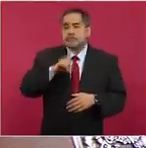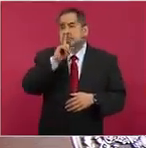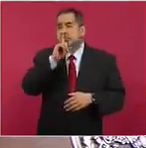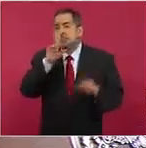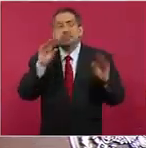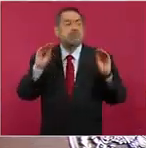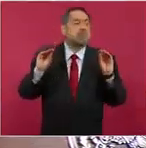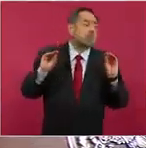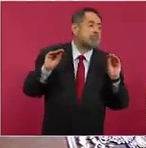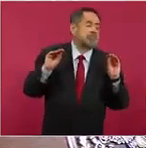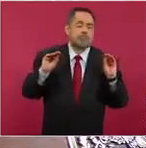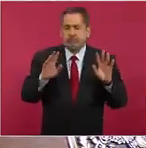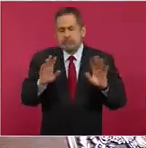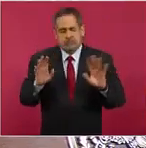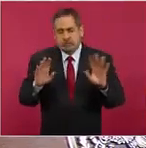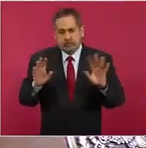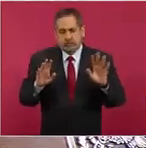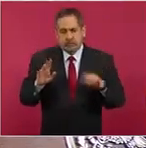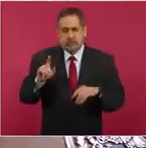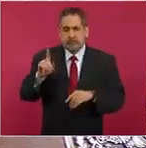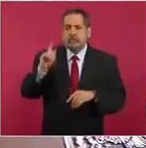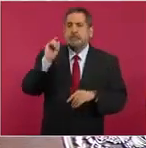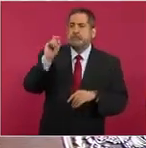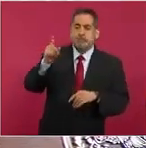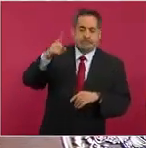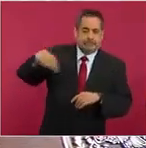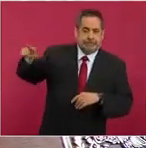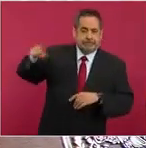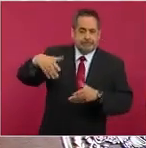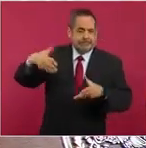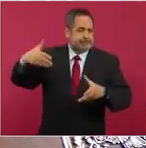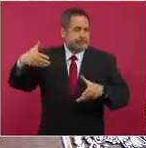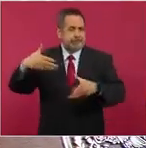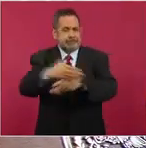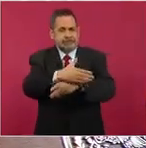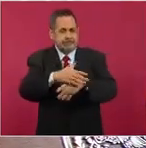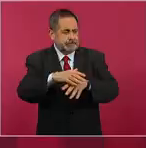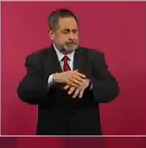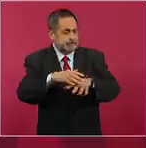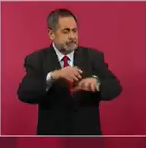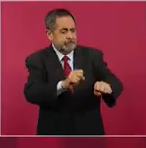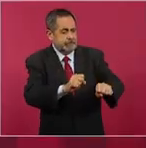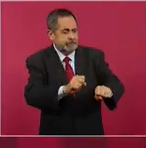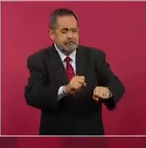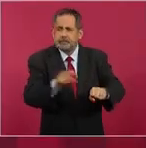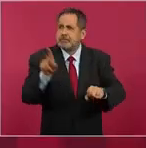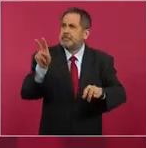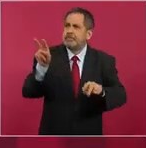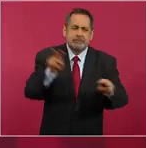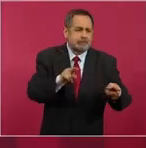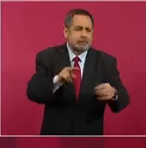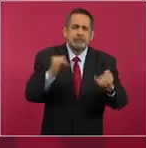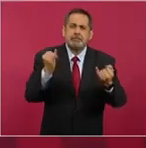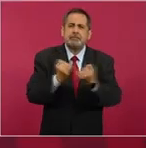callados cuando se trata de intervenciones, porque a nosotros nos han invadido.